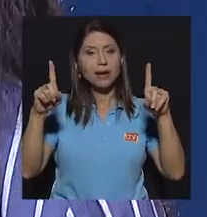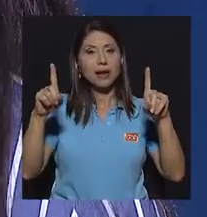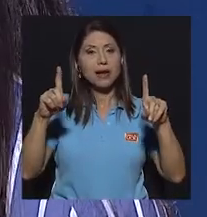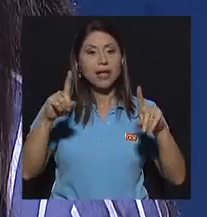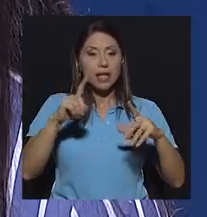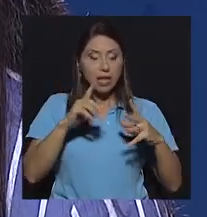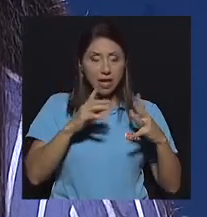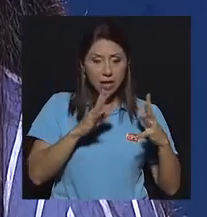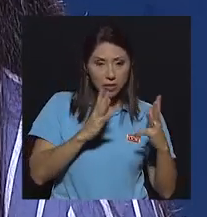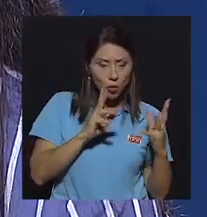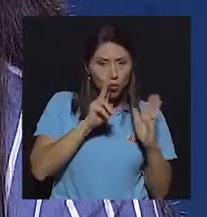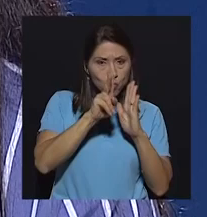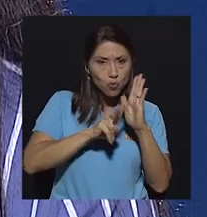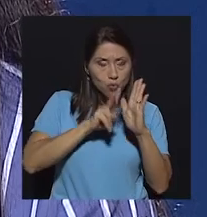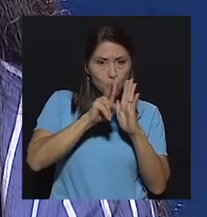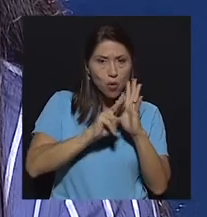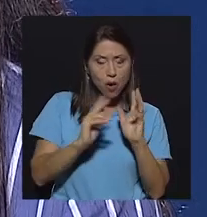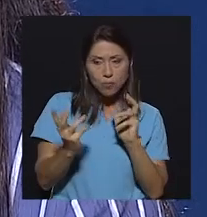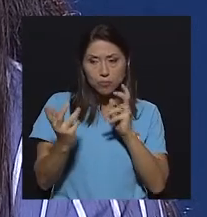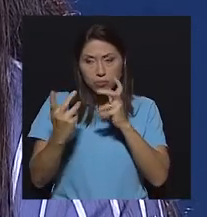cierta coherencia emocional.